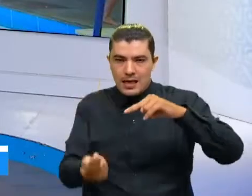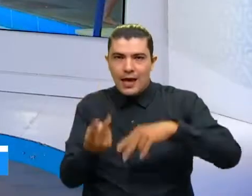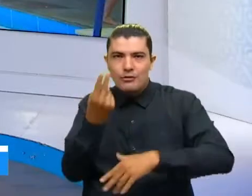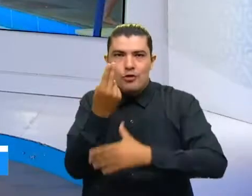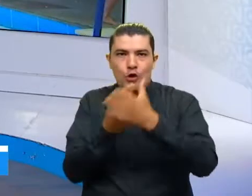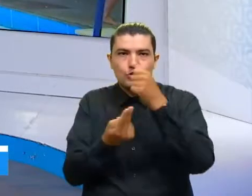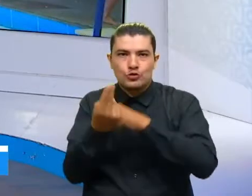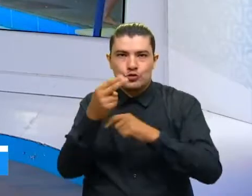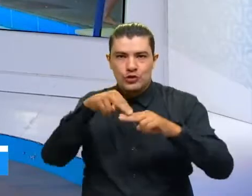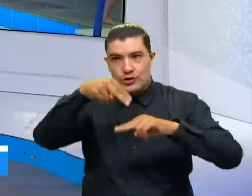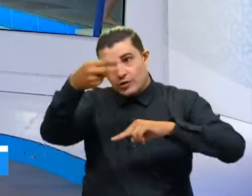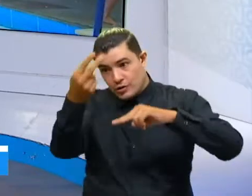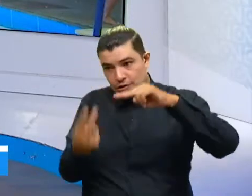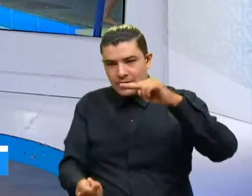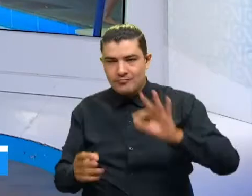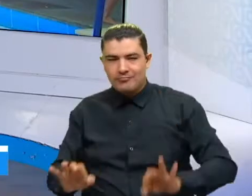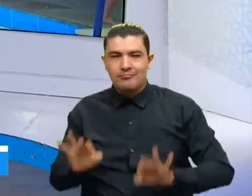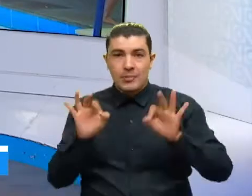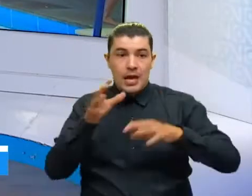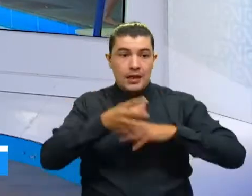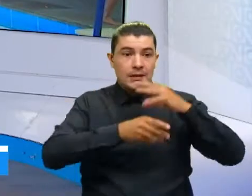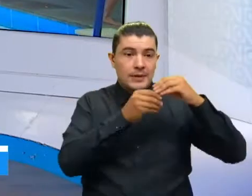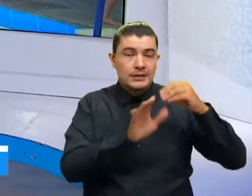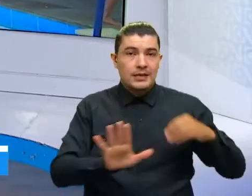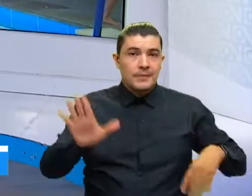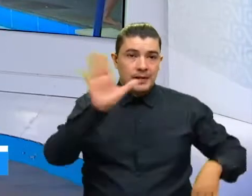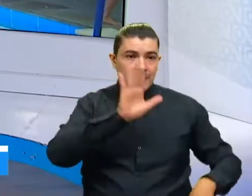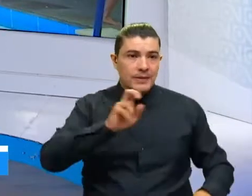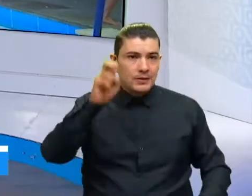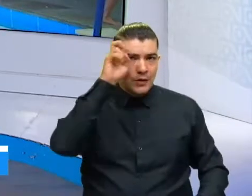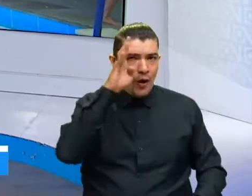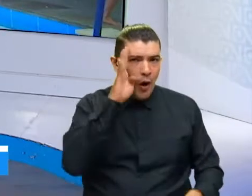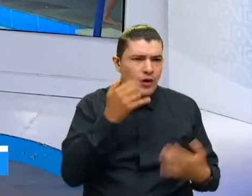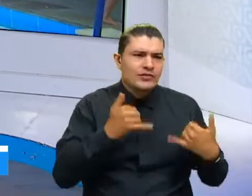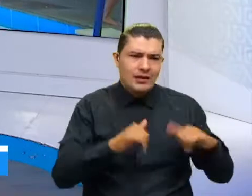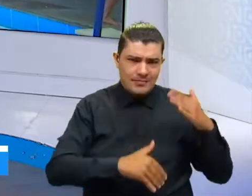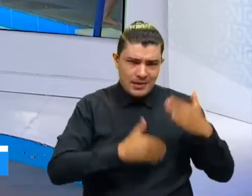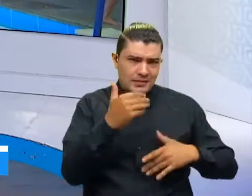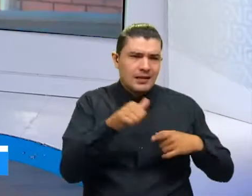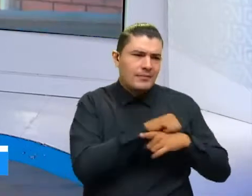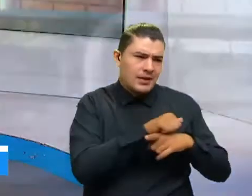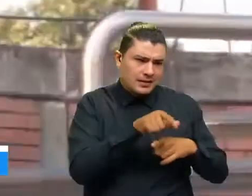la natación de clavados. Y Norte de Santander desde ya se prepara para este certamen.